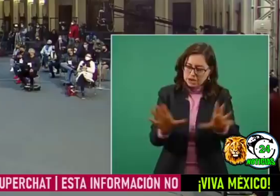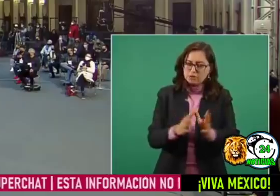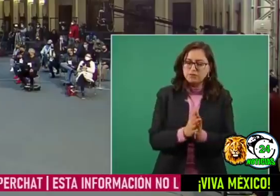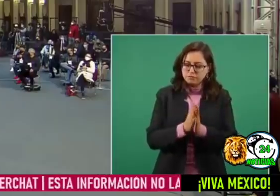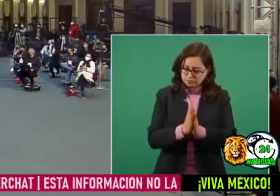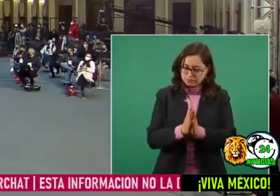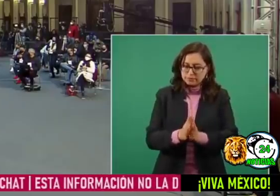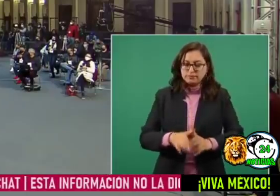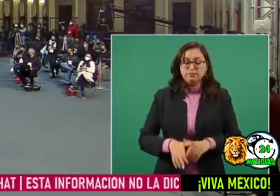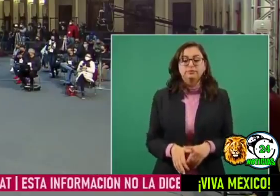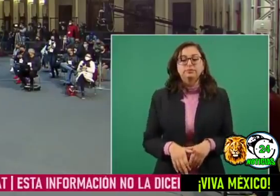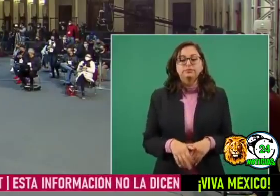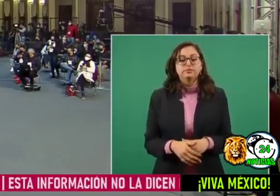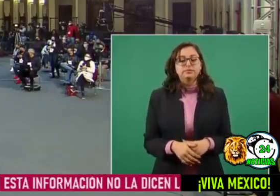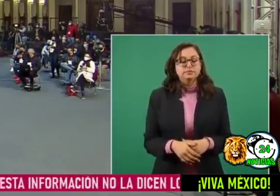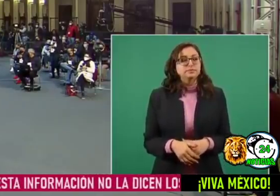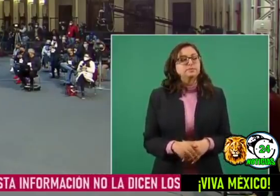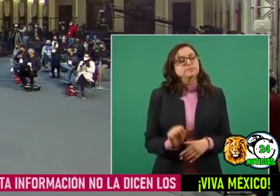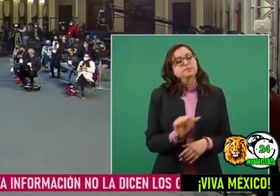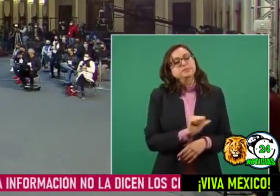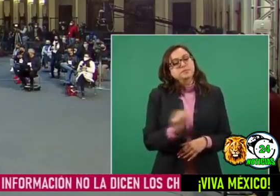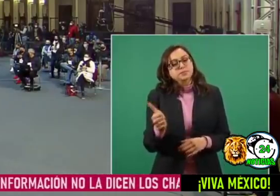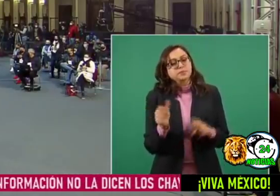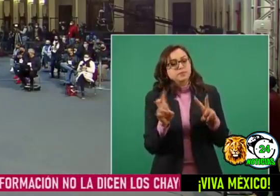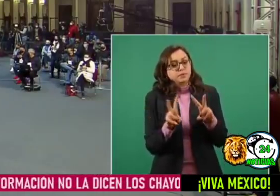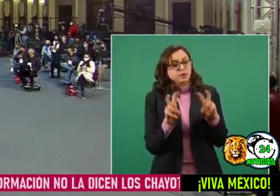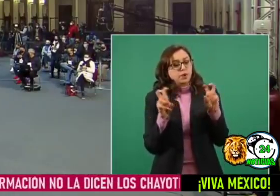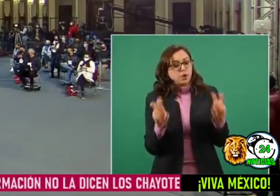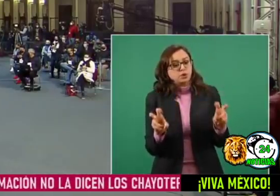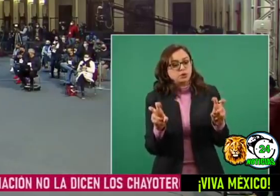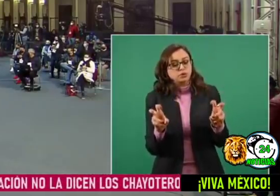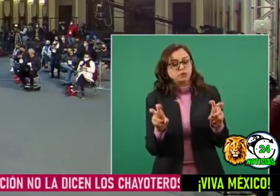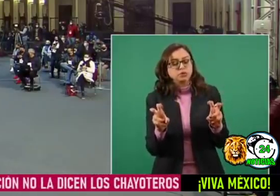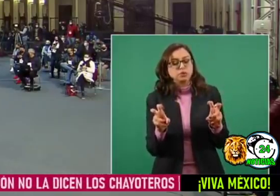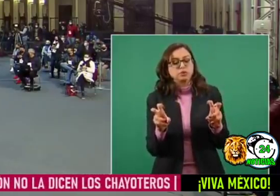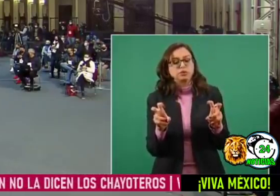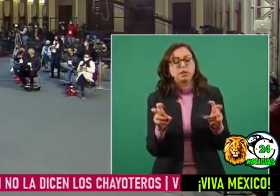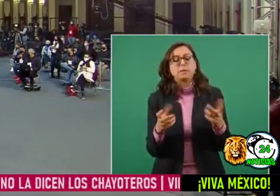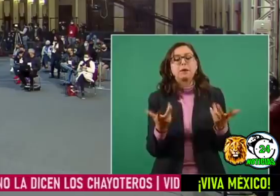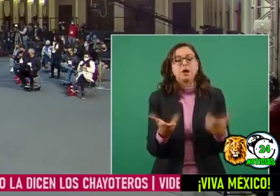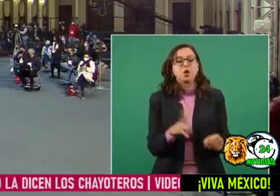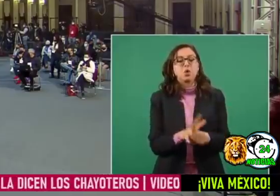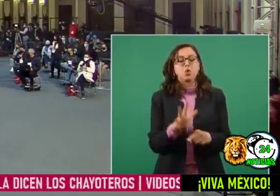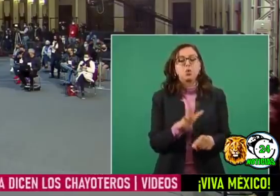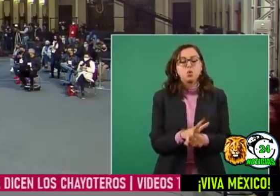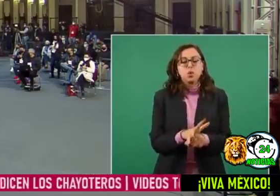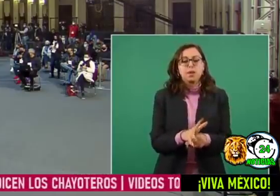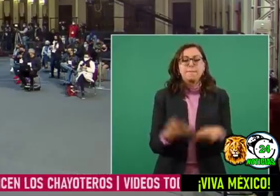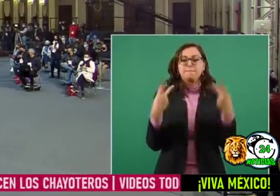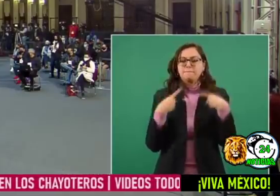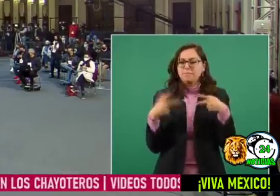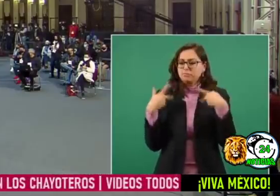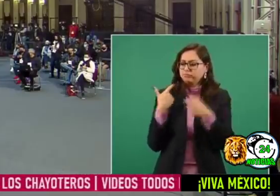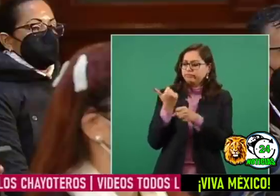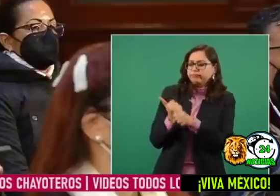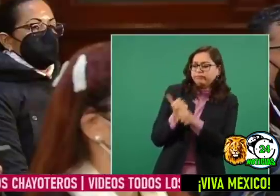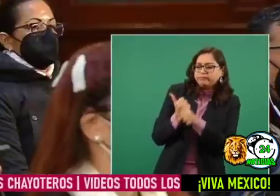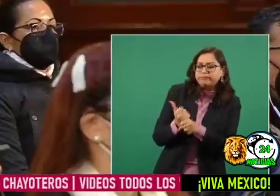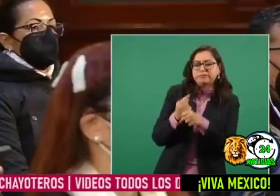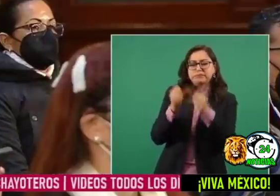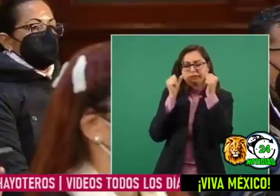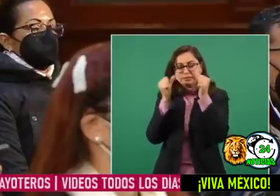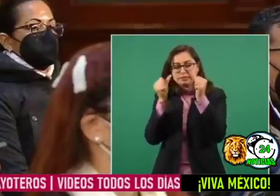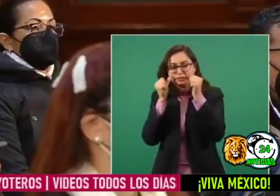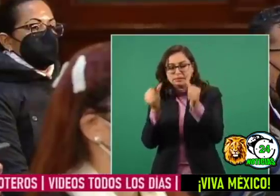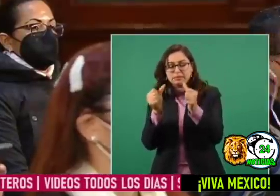también con una situación, más que de cualquier otro asunto, de la cuestión de la atención a víctimas o situaciones